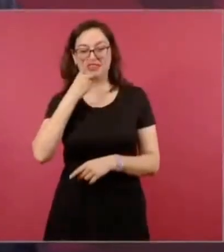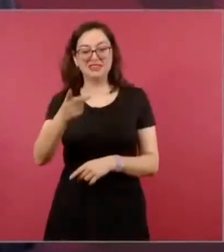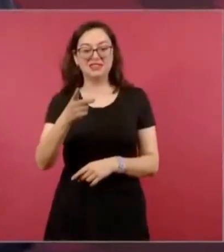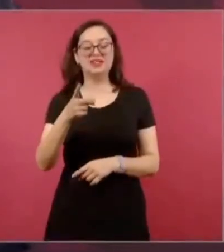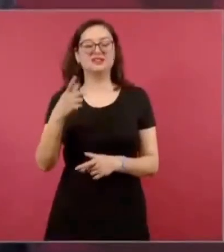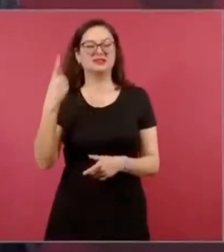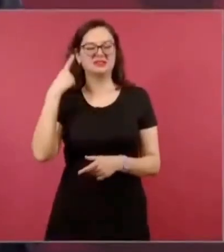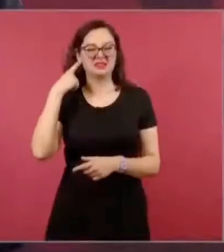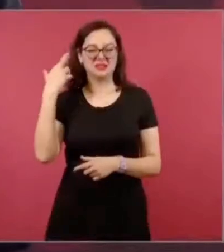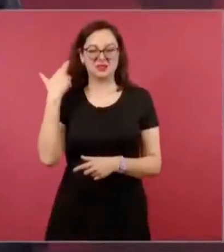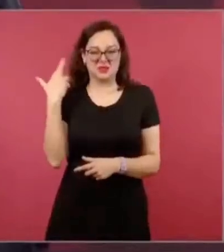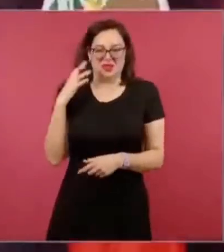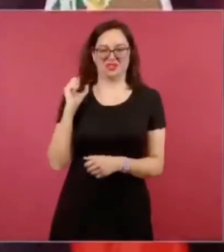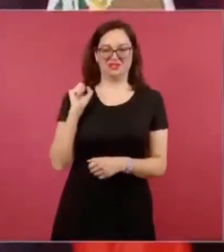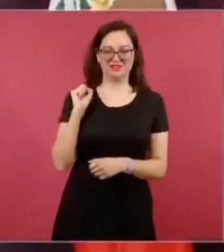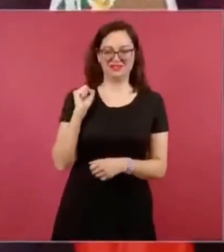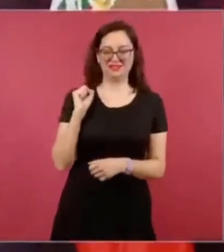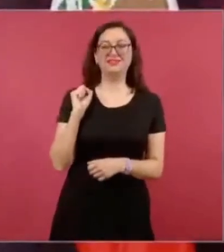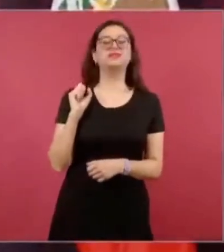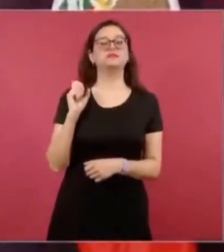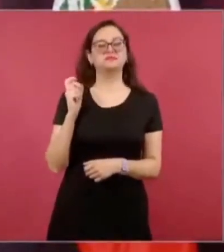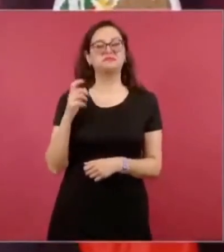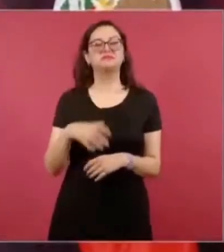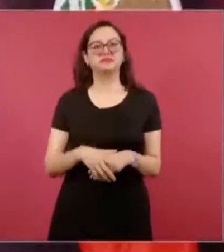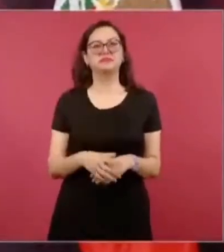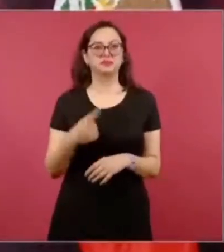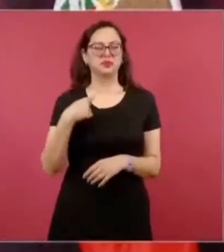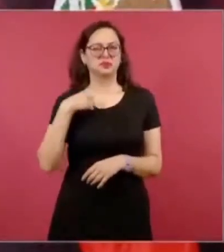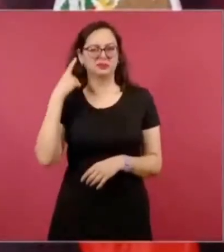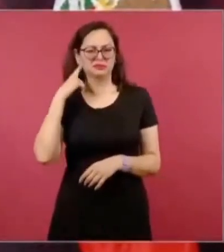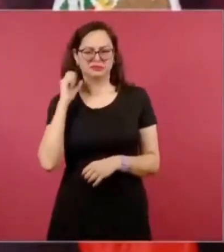Pero me llamó la atención y lo empecé a leer,